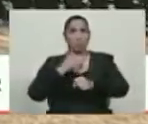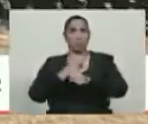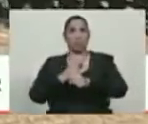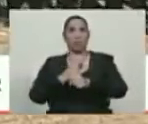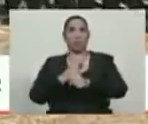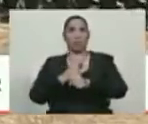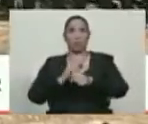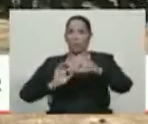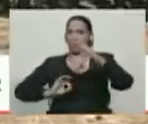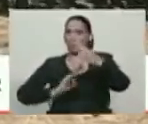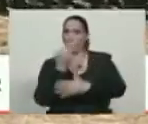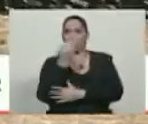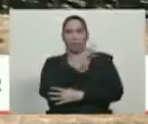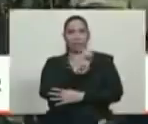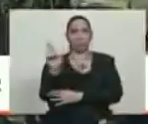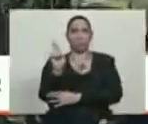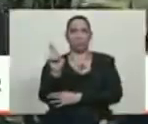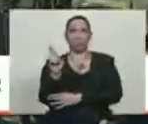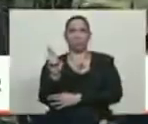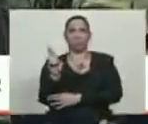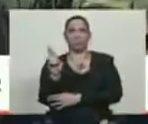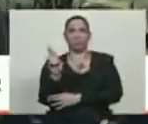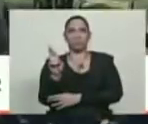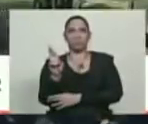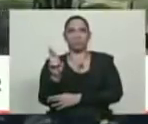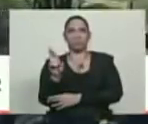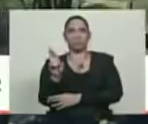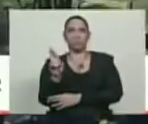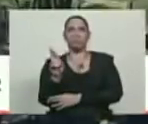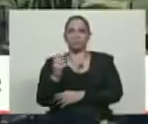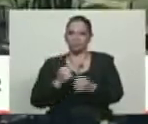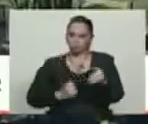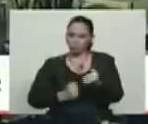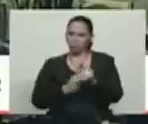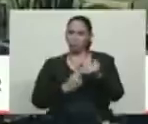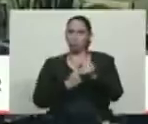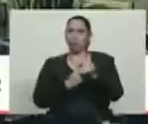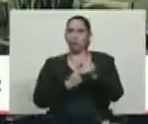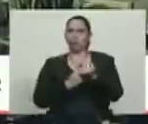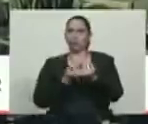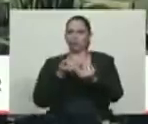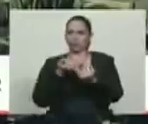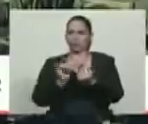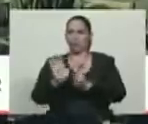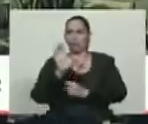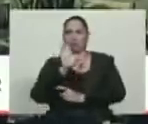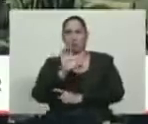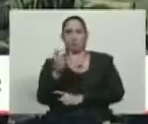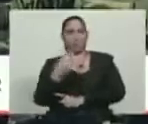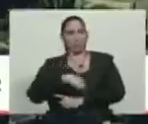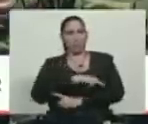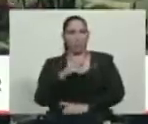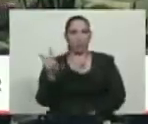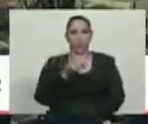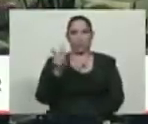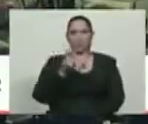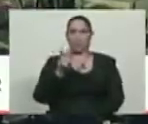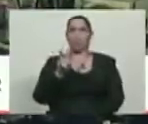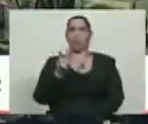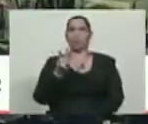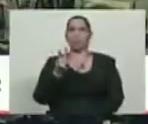Fundar la república, echar las bases de la existencia de nuestra Venezuela y de América del